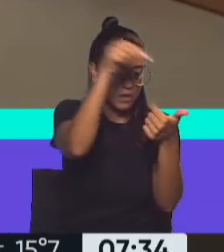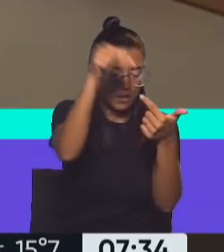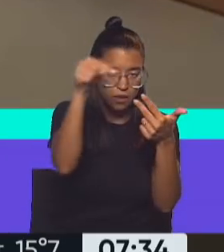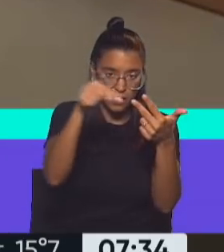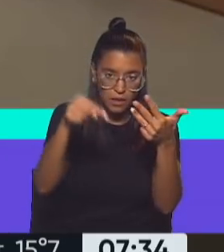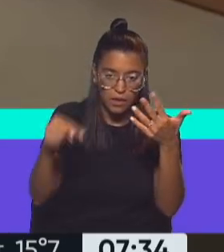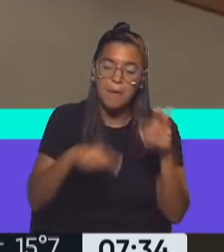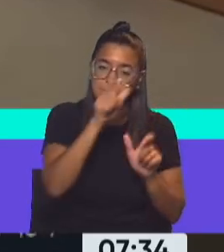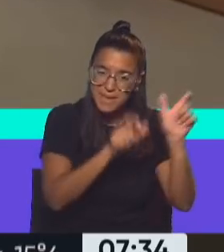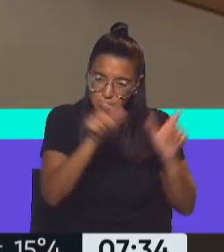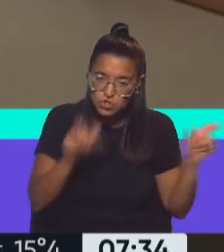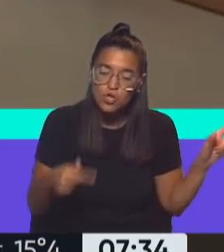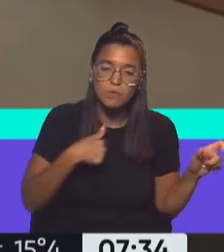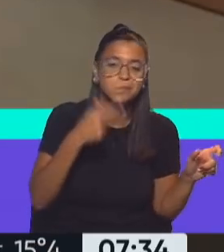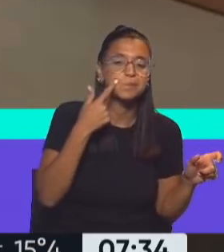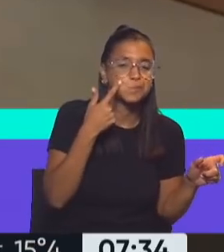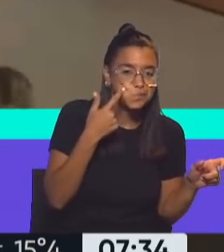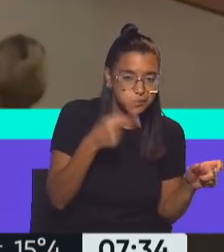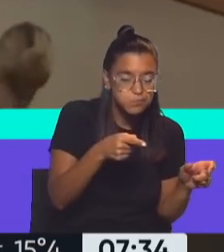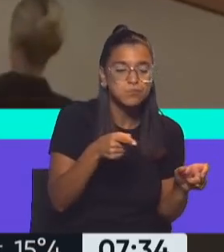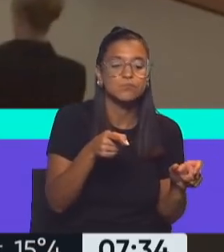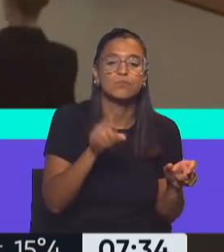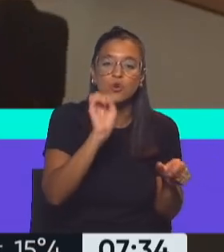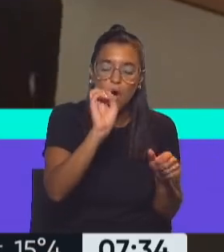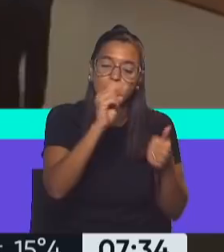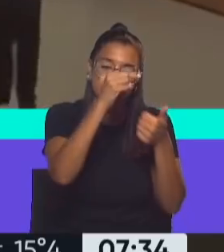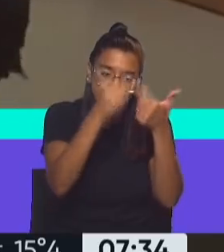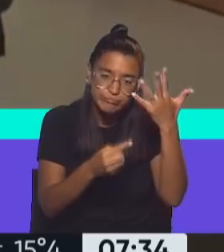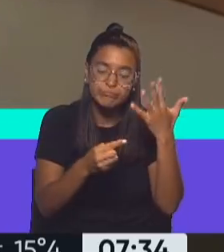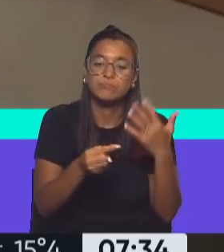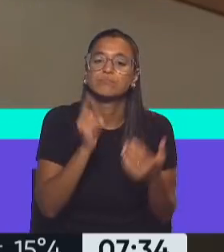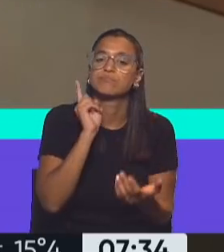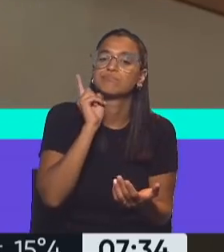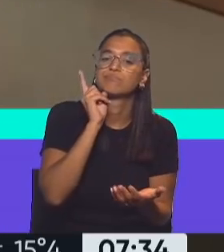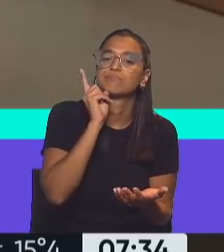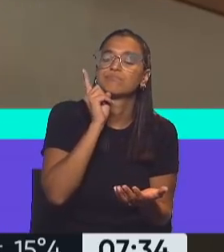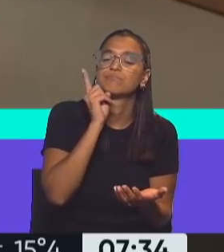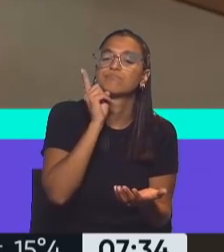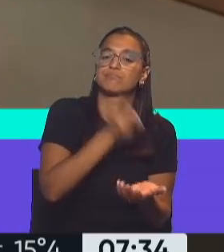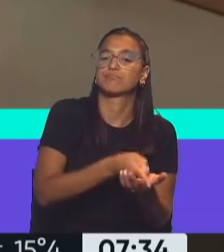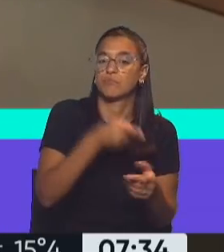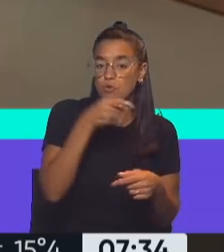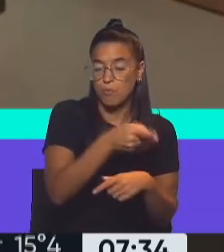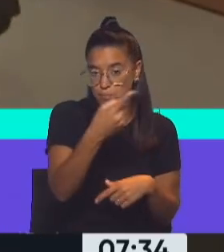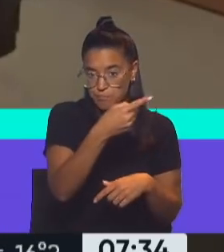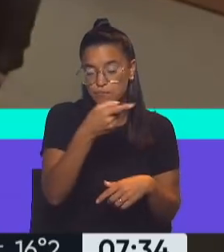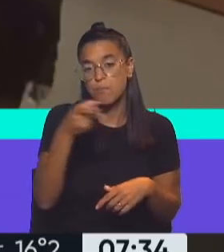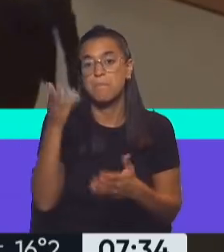que conocía y, o sea, imputándolos o solicitando que se los